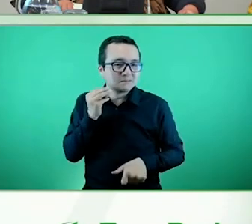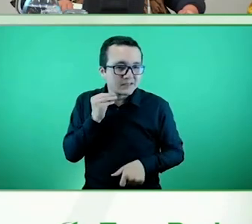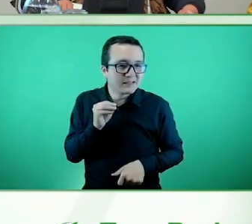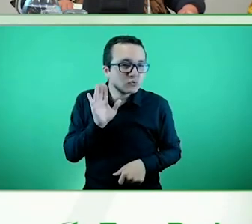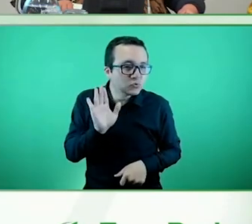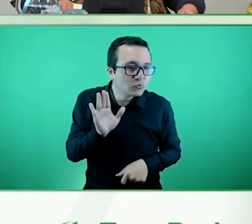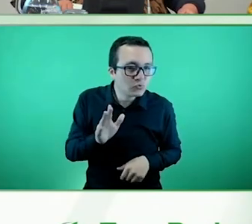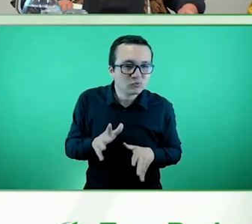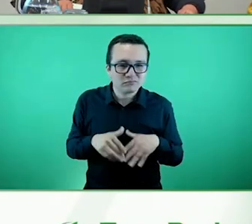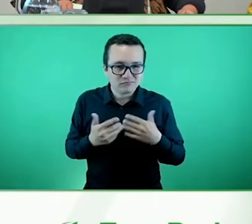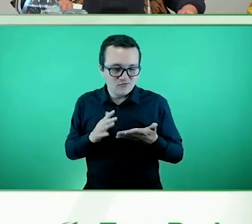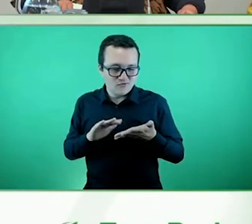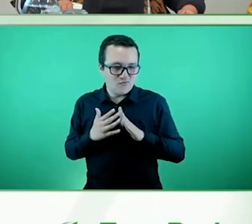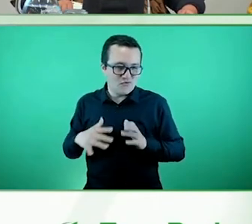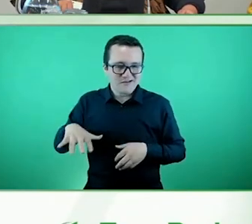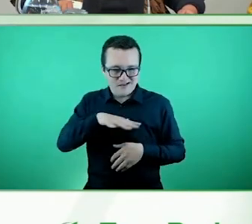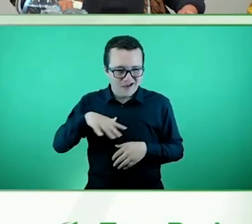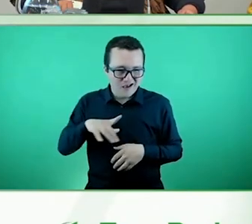de emprendedores.